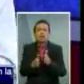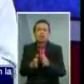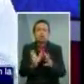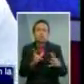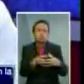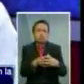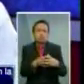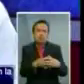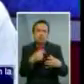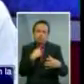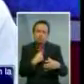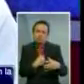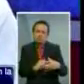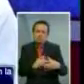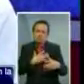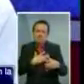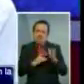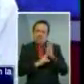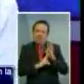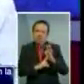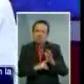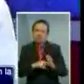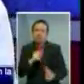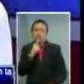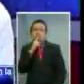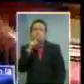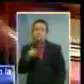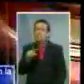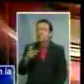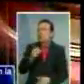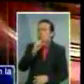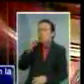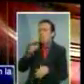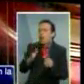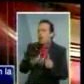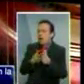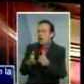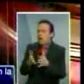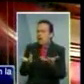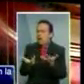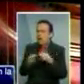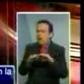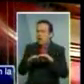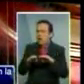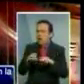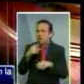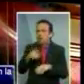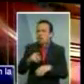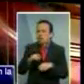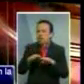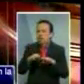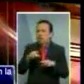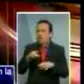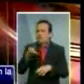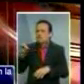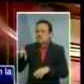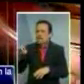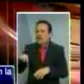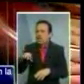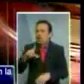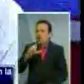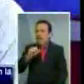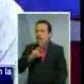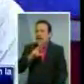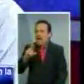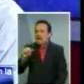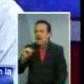y que a nosotros no nos representa. ¿Cuál sería ese camino? ¿El camino de la mesa del Senado Larraín? Es que no se